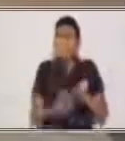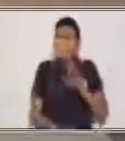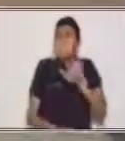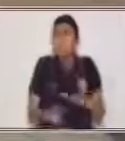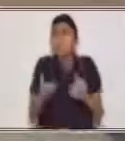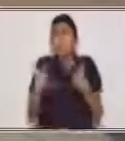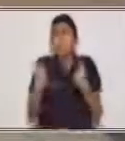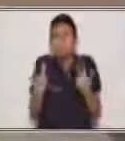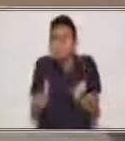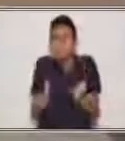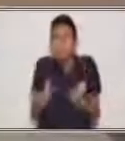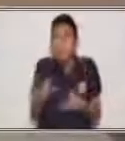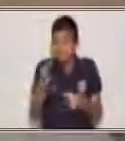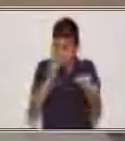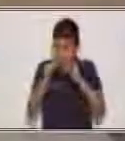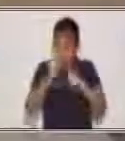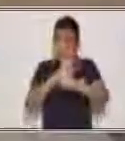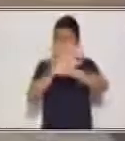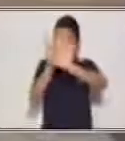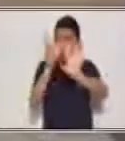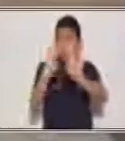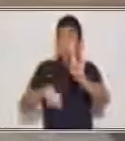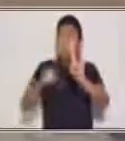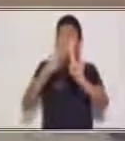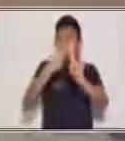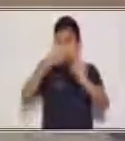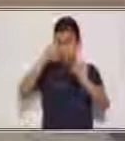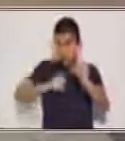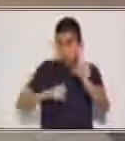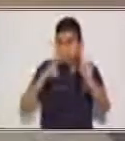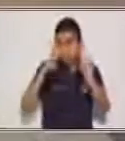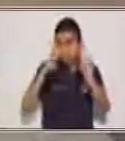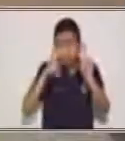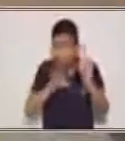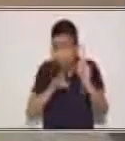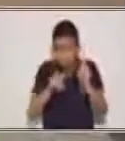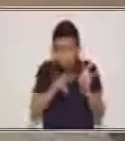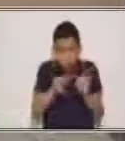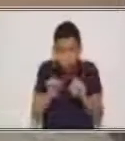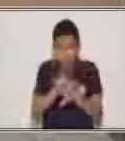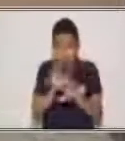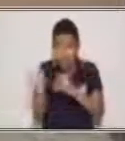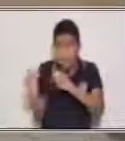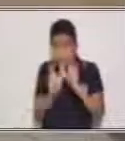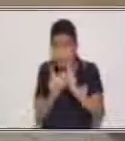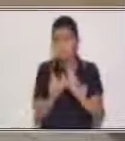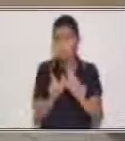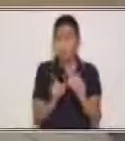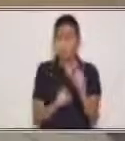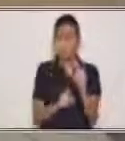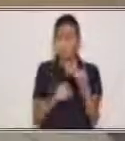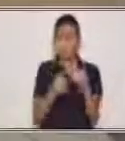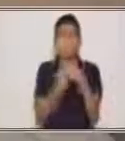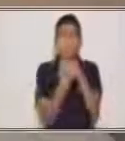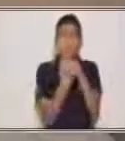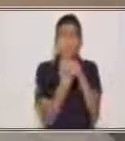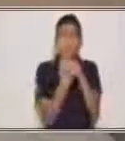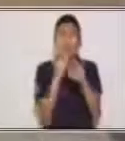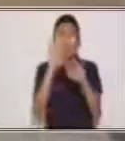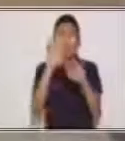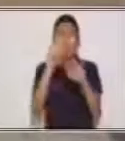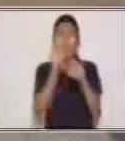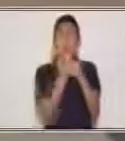Pues te cuento que lo primero que tengo que hacer es observar. Sí, ya tengo mis materiales. Porque yo tengo ya los materiales,